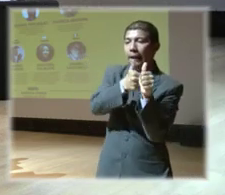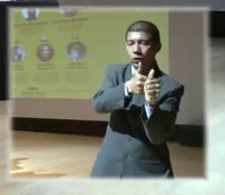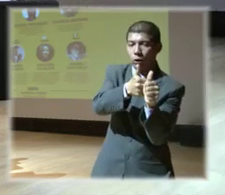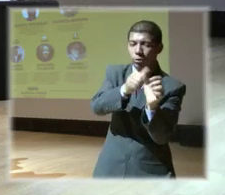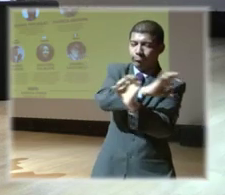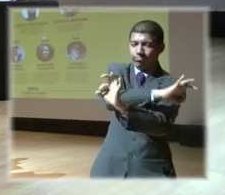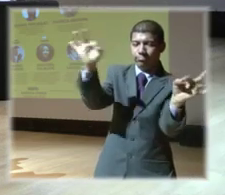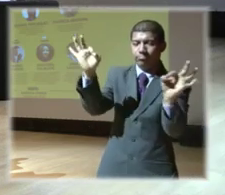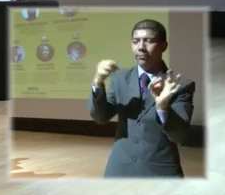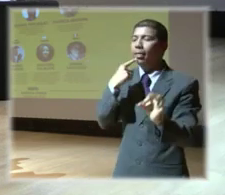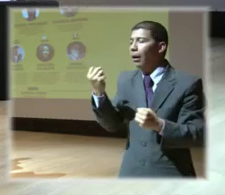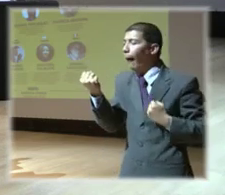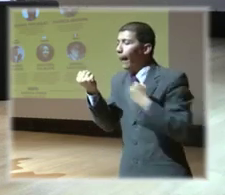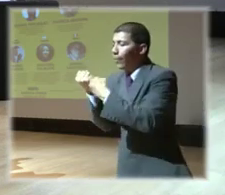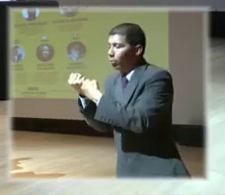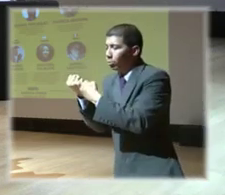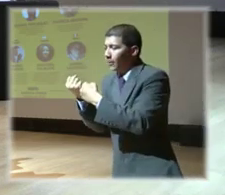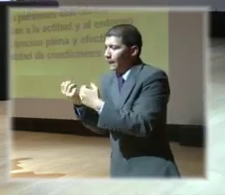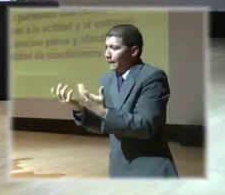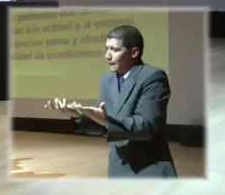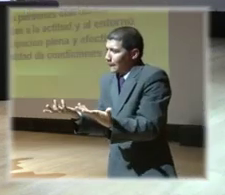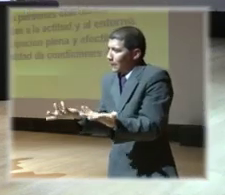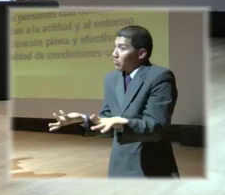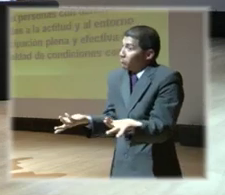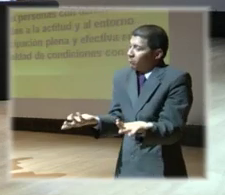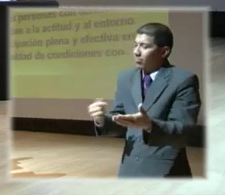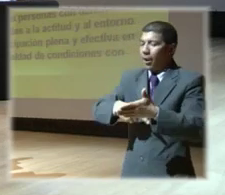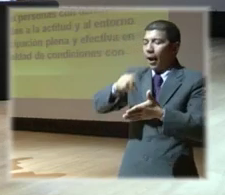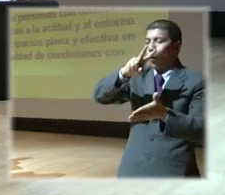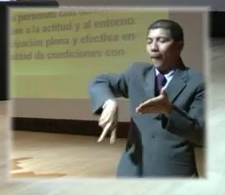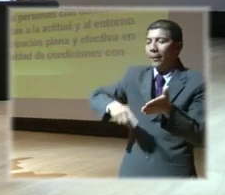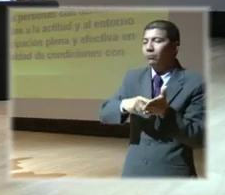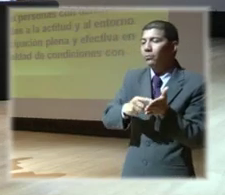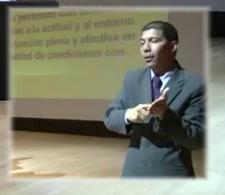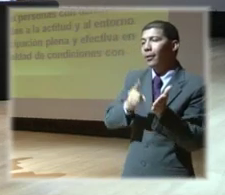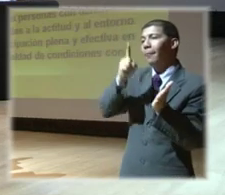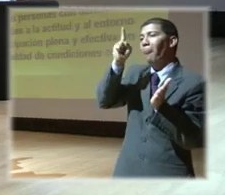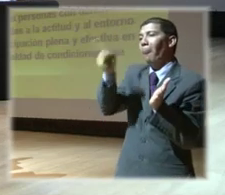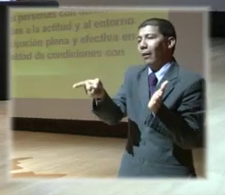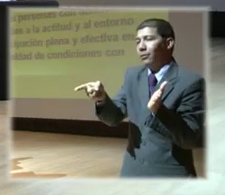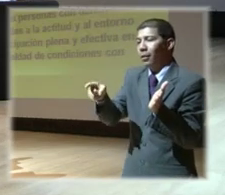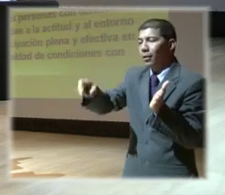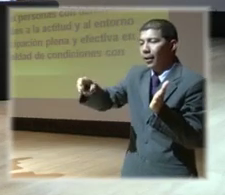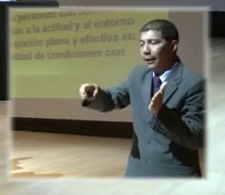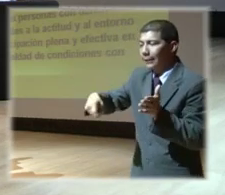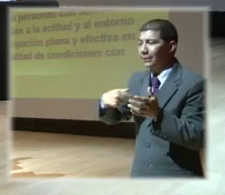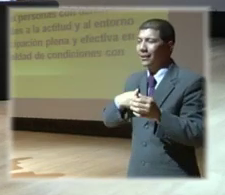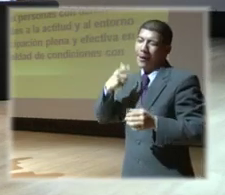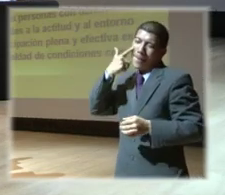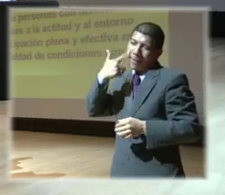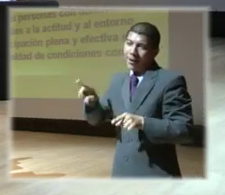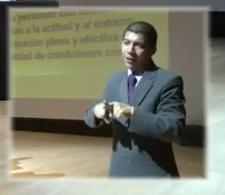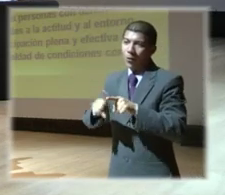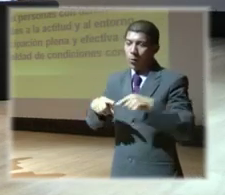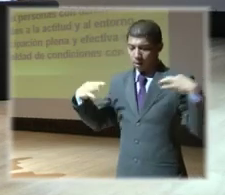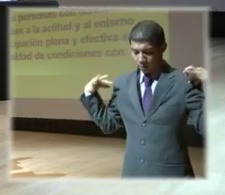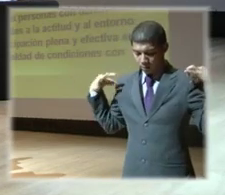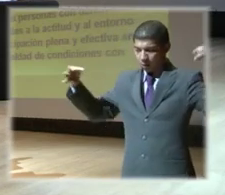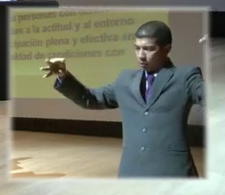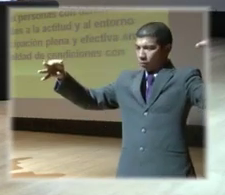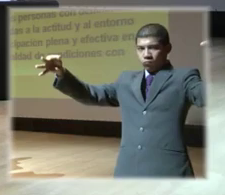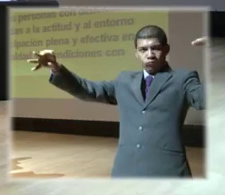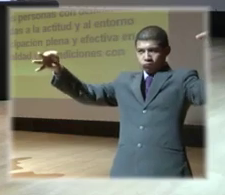se dice, lo que plantea la convención en este ámbito es elaborar uno o varios trajes a medida, ¿no?, según los momentos, las situaciones o los